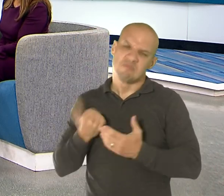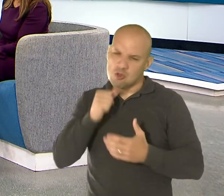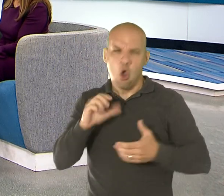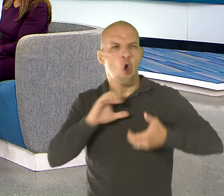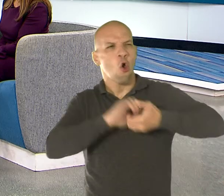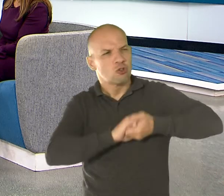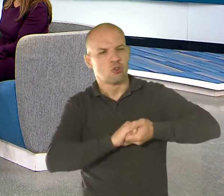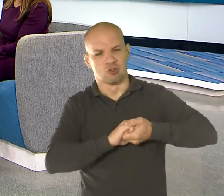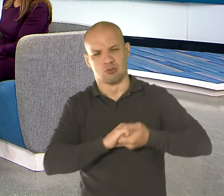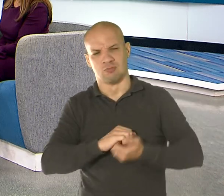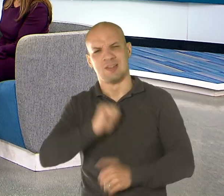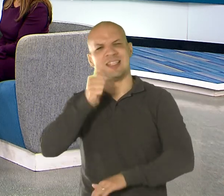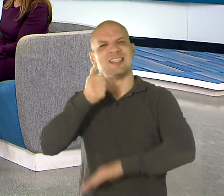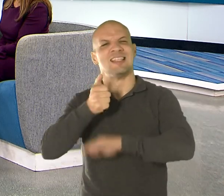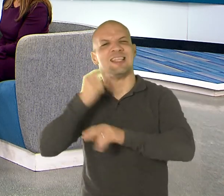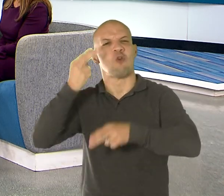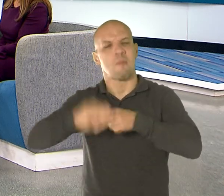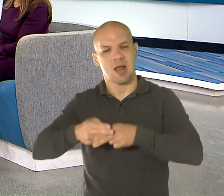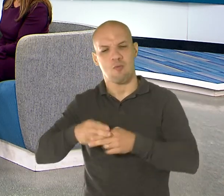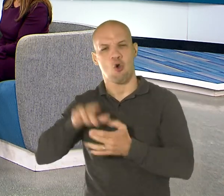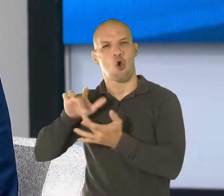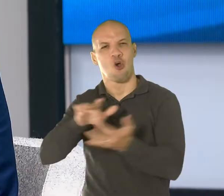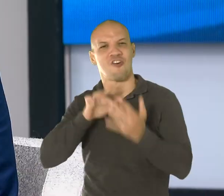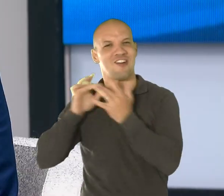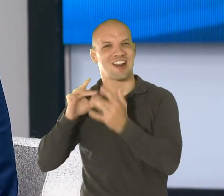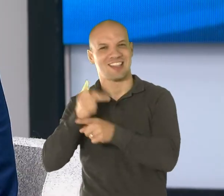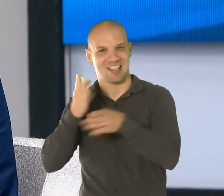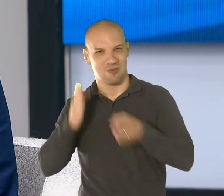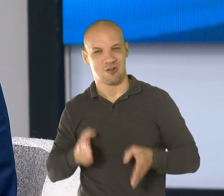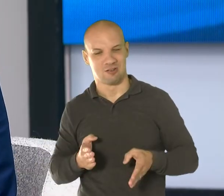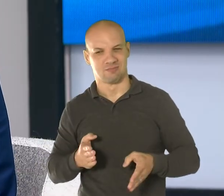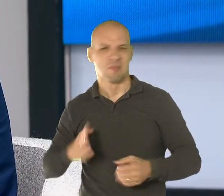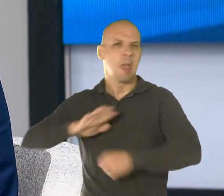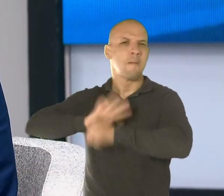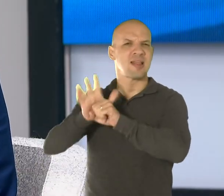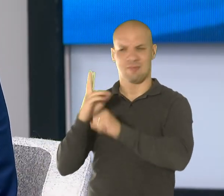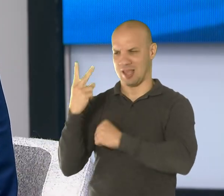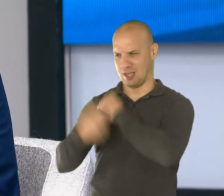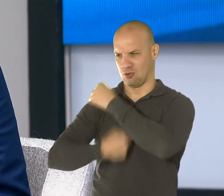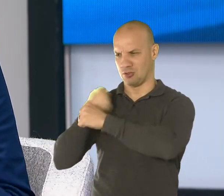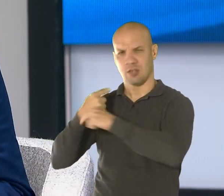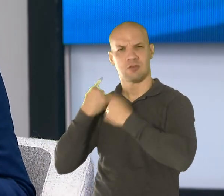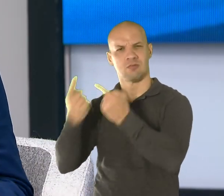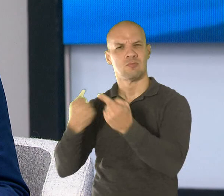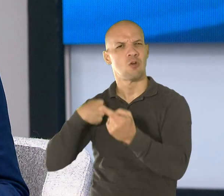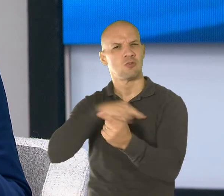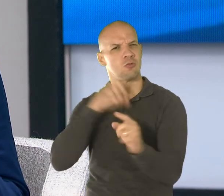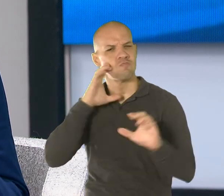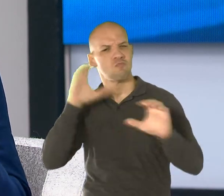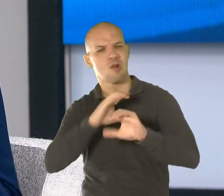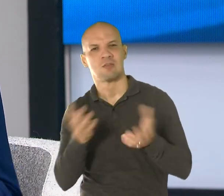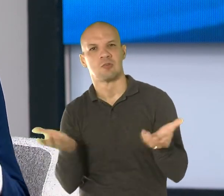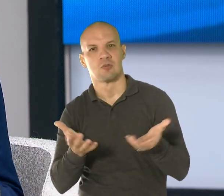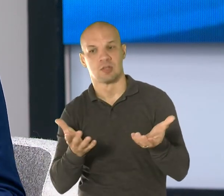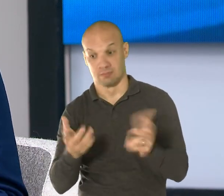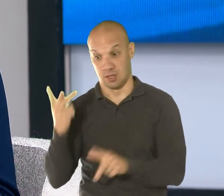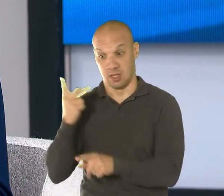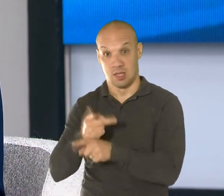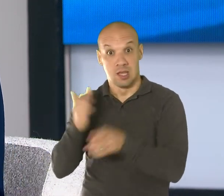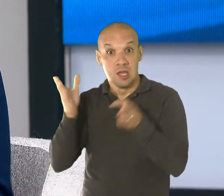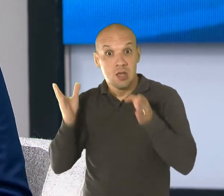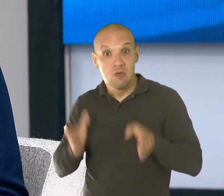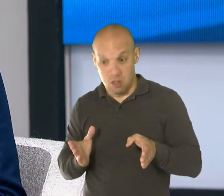cuidadores. Realmente en la pandemia, estos 2 años, lo que hemos buscado es que hayan cuidadores que, oye, cuando hablamos de cuidadores